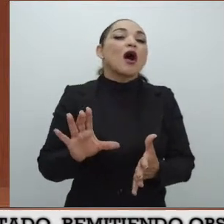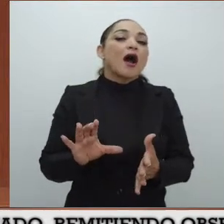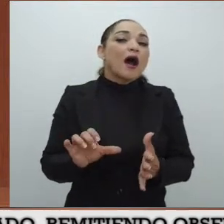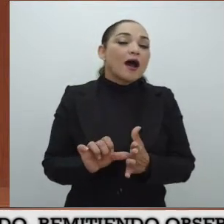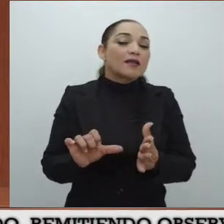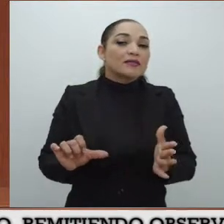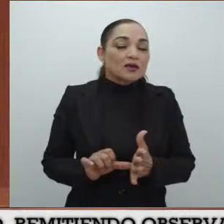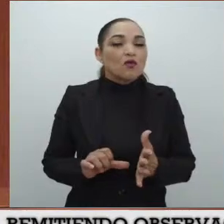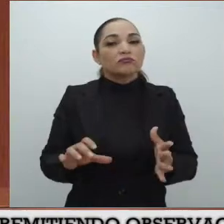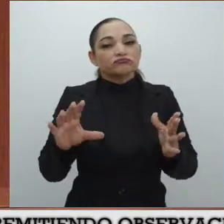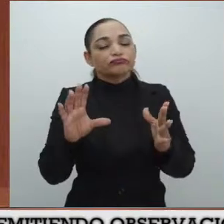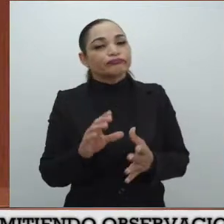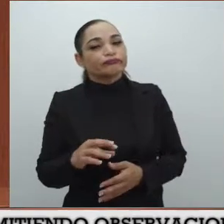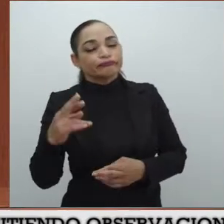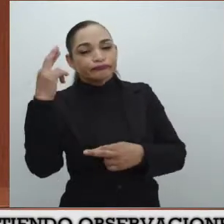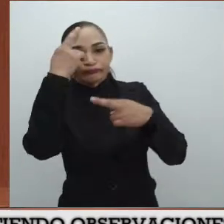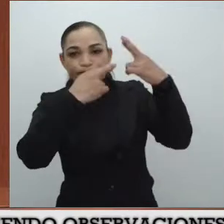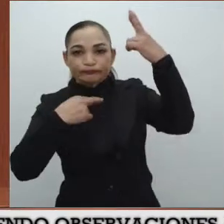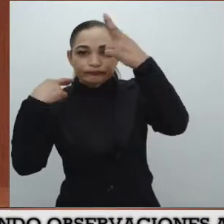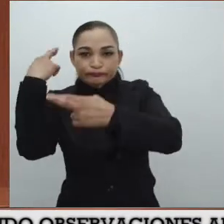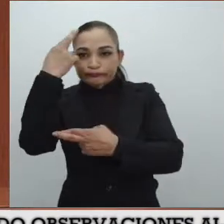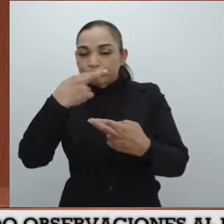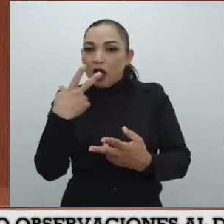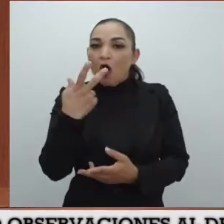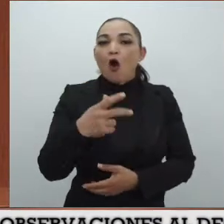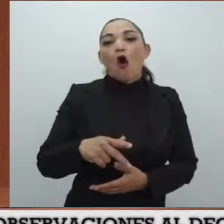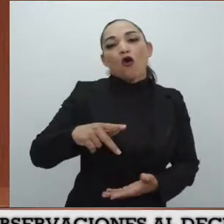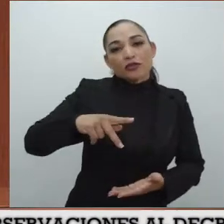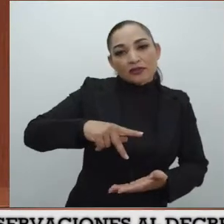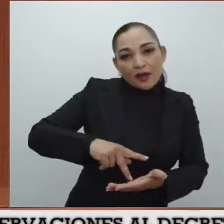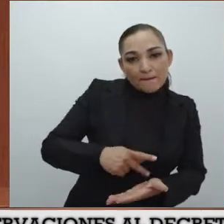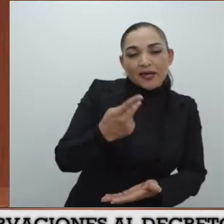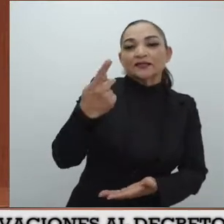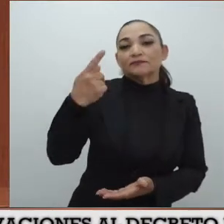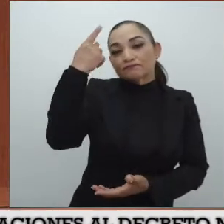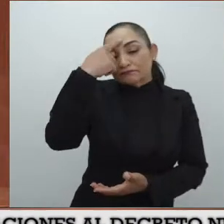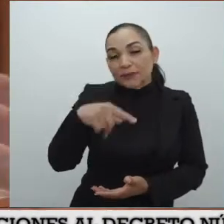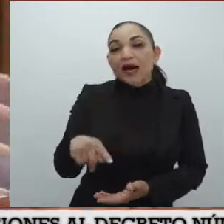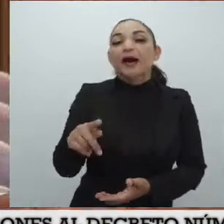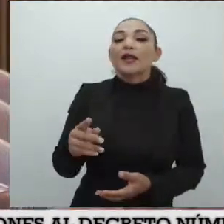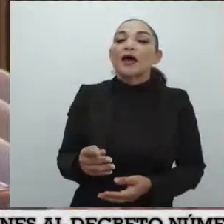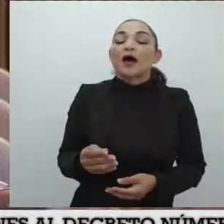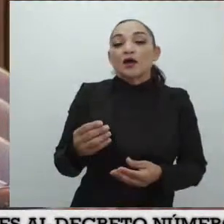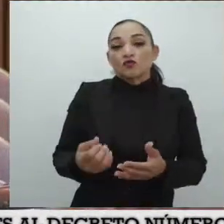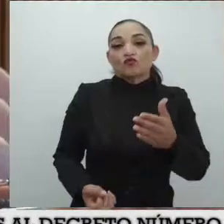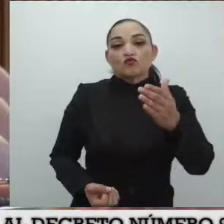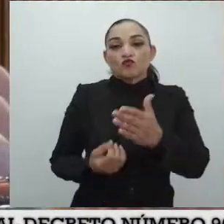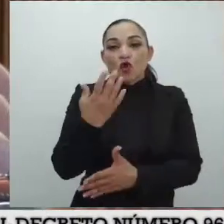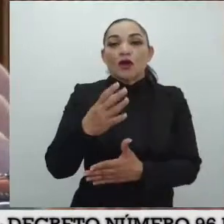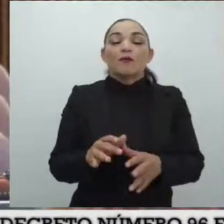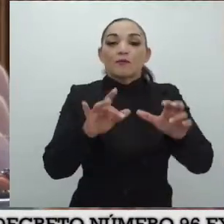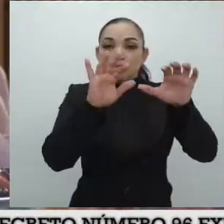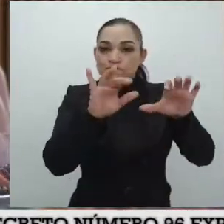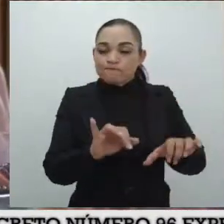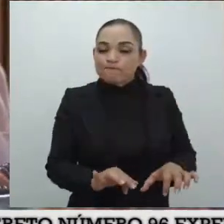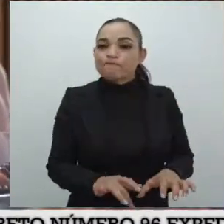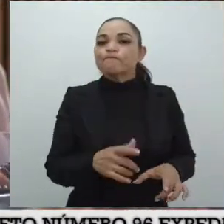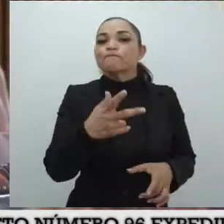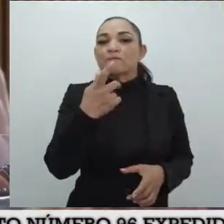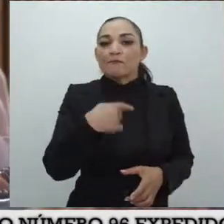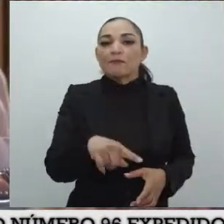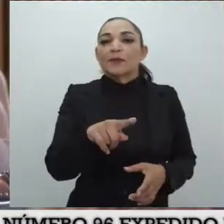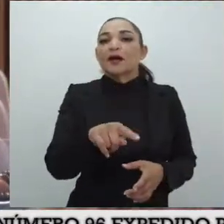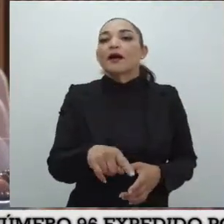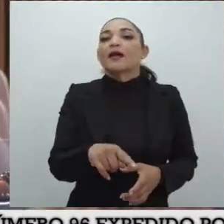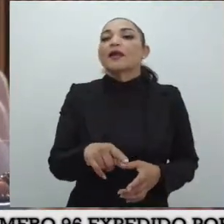expuestos por la Fiscalía General del Estado y en su momento se emitan un nuevo pronunciamiento en relación con el derecho o no de percibir una pensión